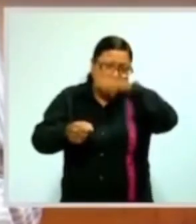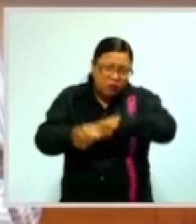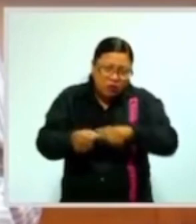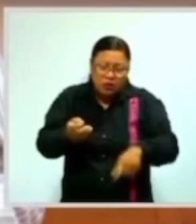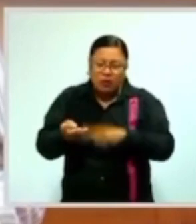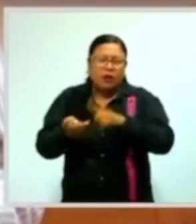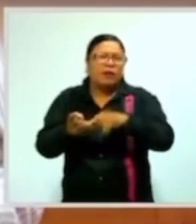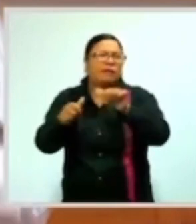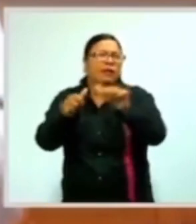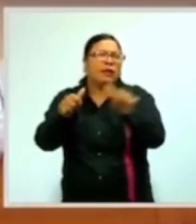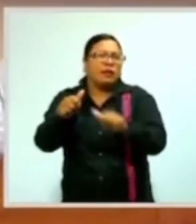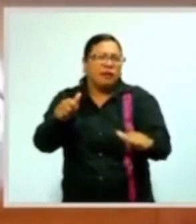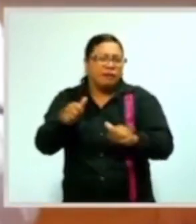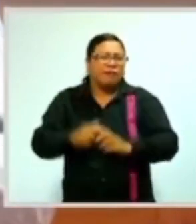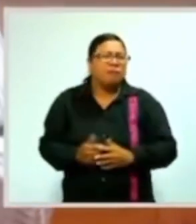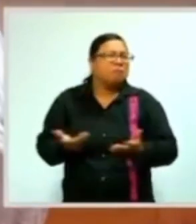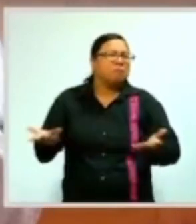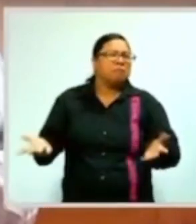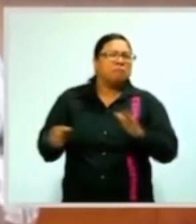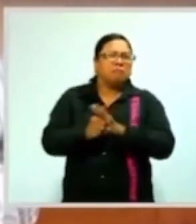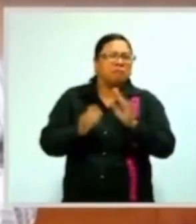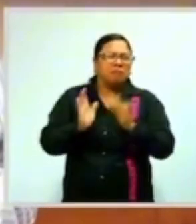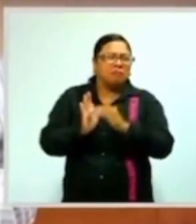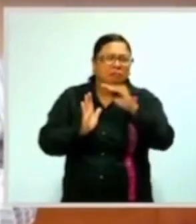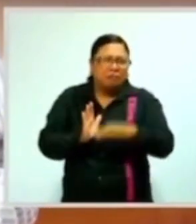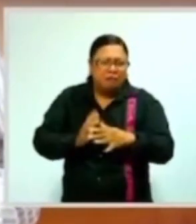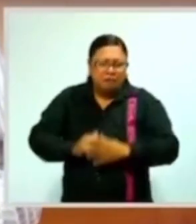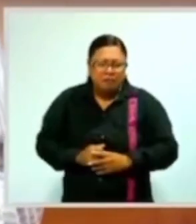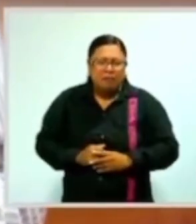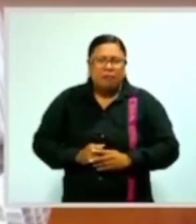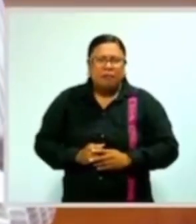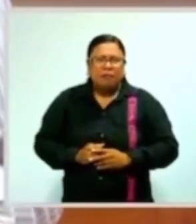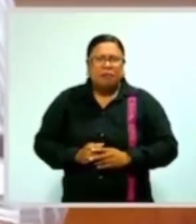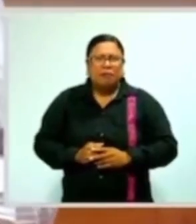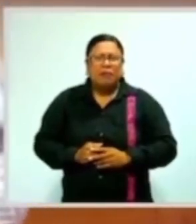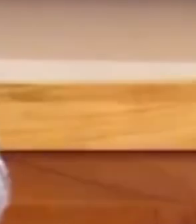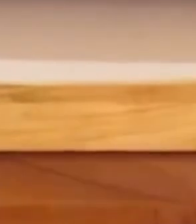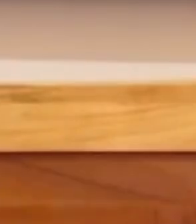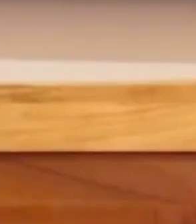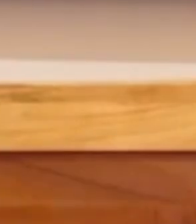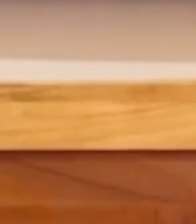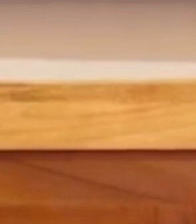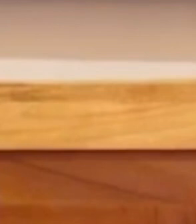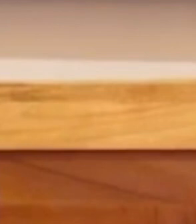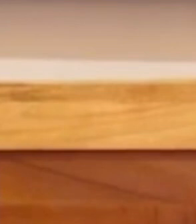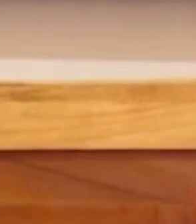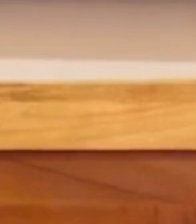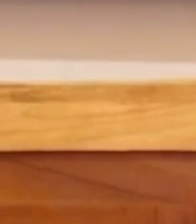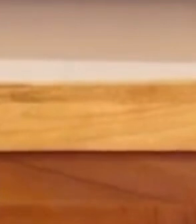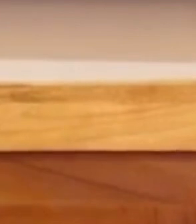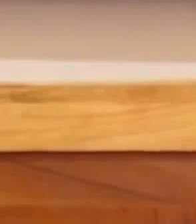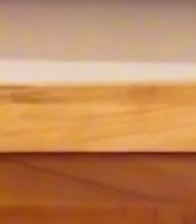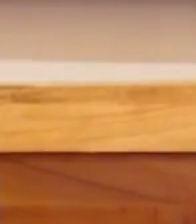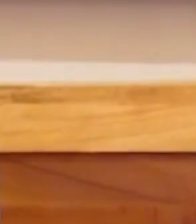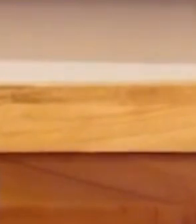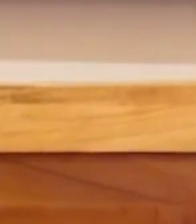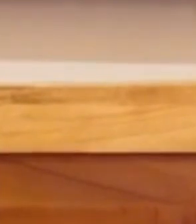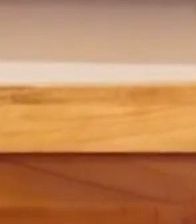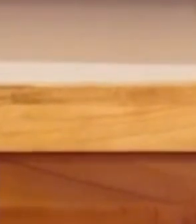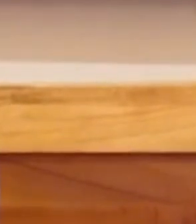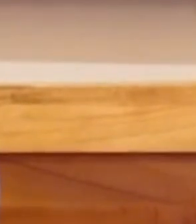como el arte. Y un ejemplo del tema artístico es este proyecto que decidió